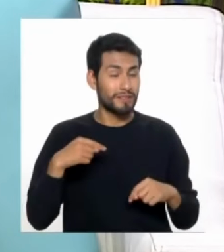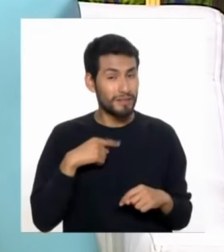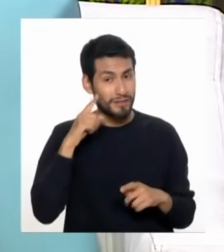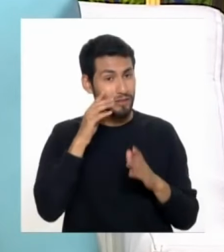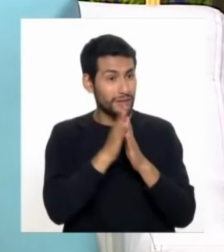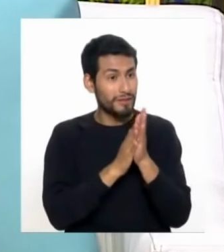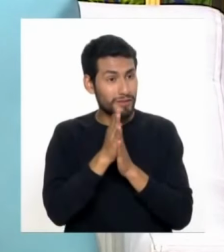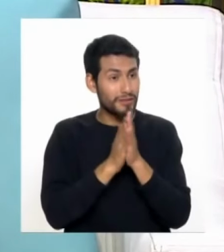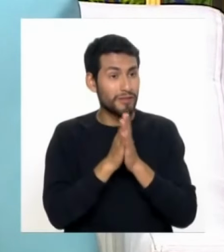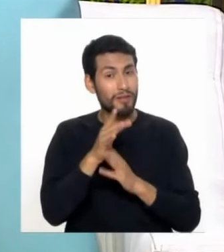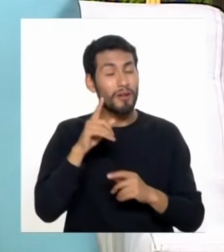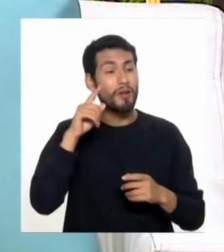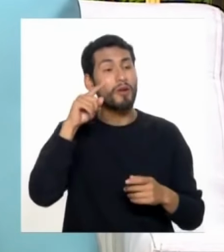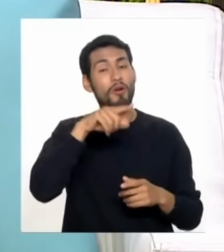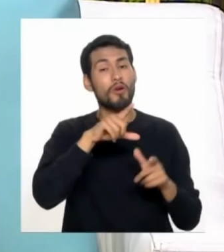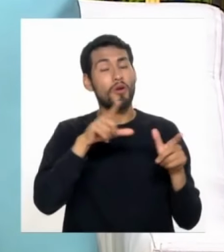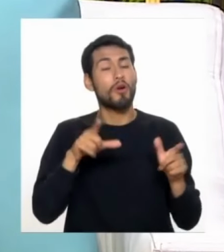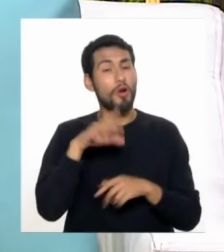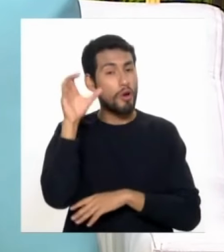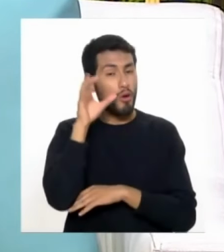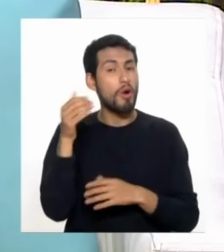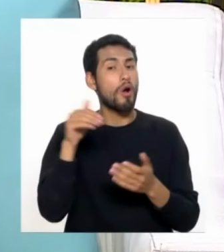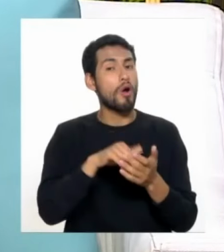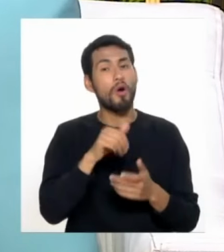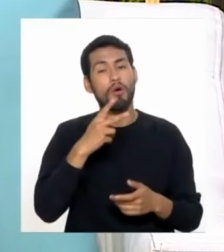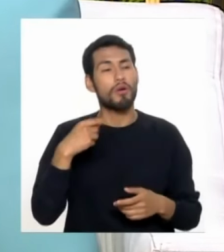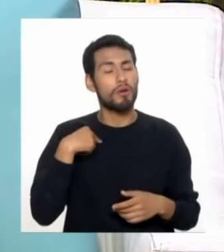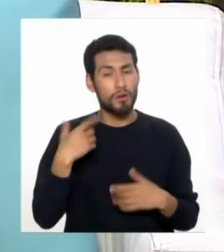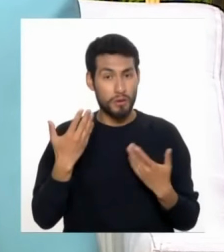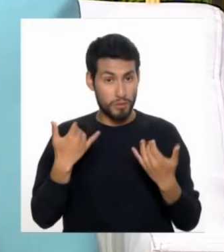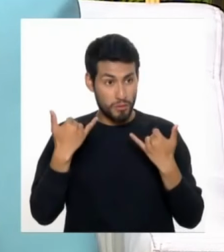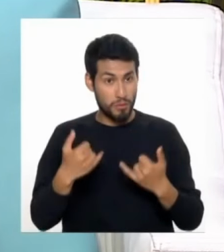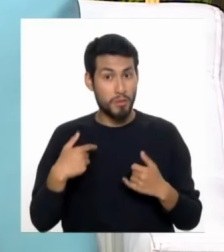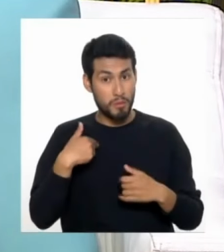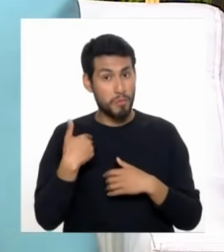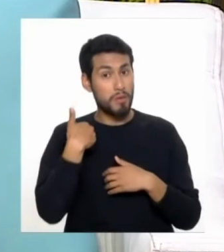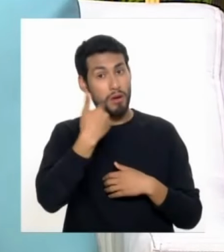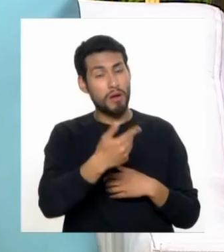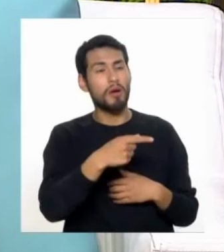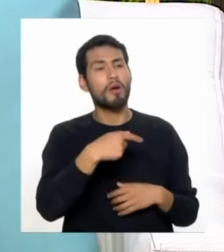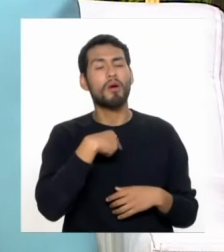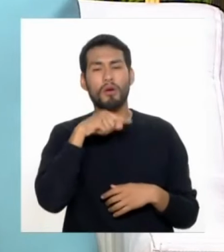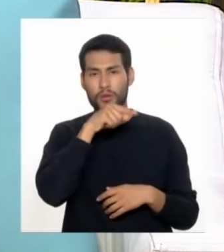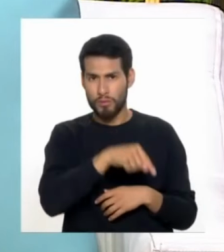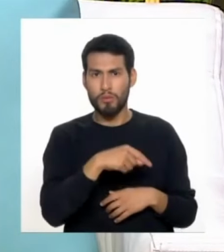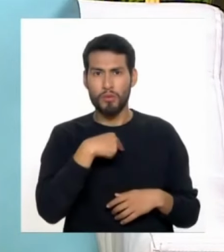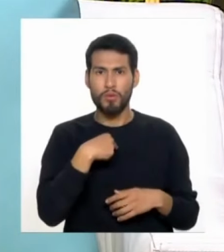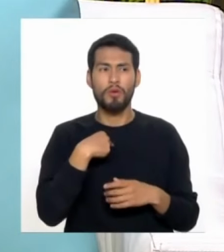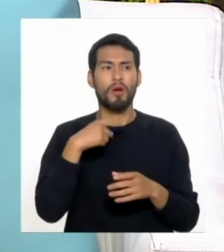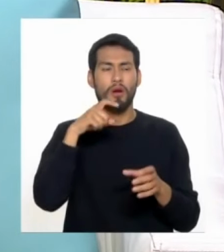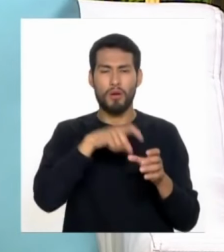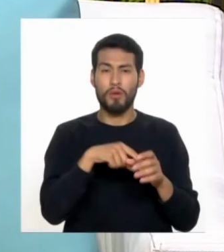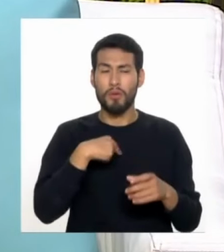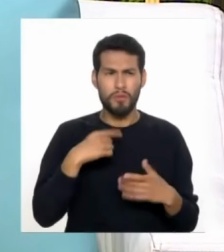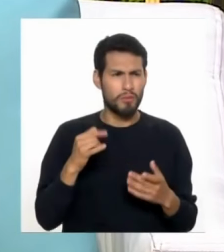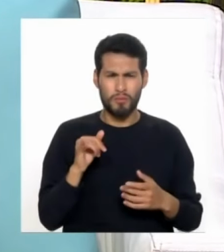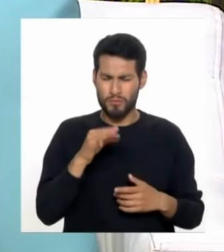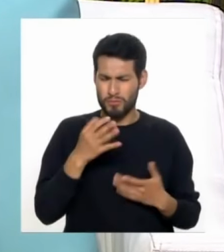de una confirmación de un evento en Colombia, porque se me ha pedido actualmente que yo me costee el evento, lo cual me parece muy